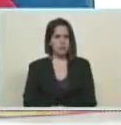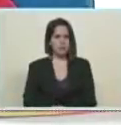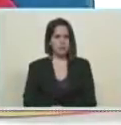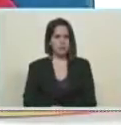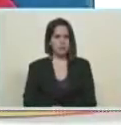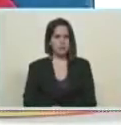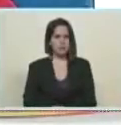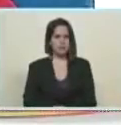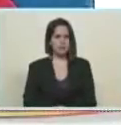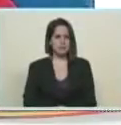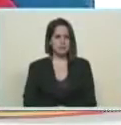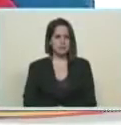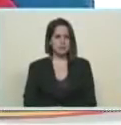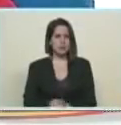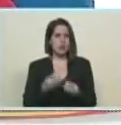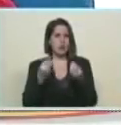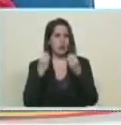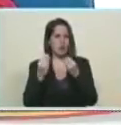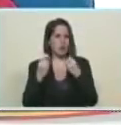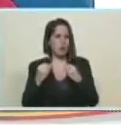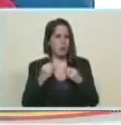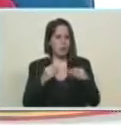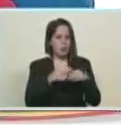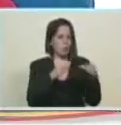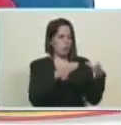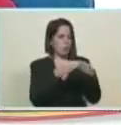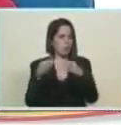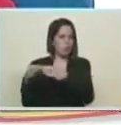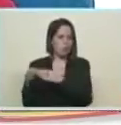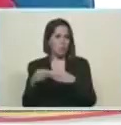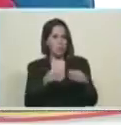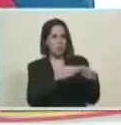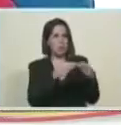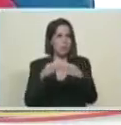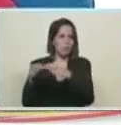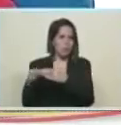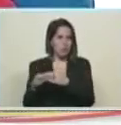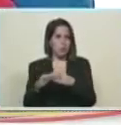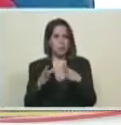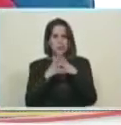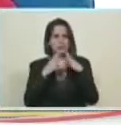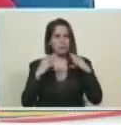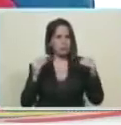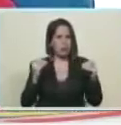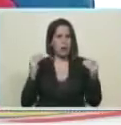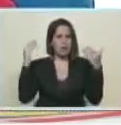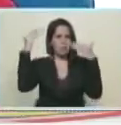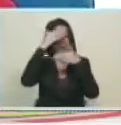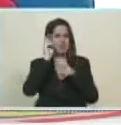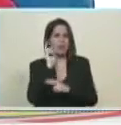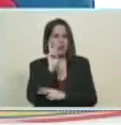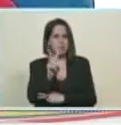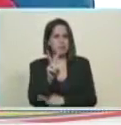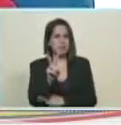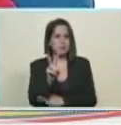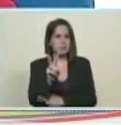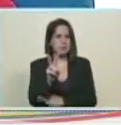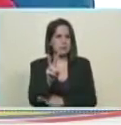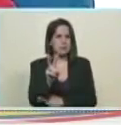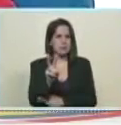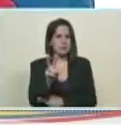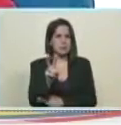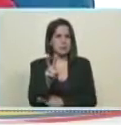mafias, un grupo, otro grupo, otro grupo. Y todas las mafias al verse